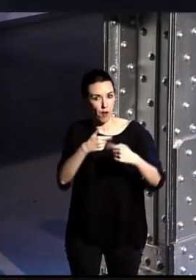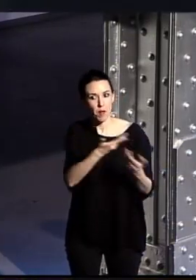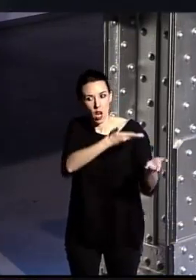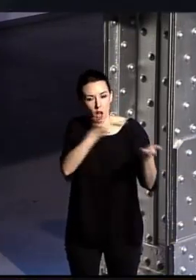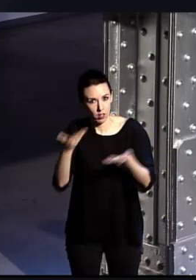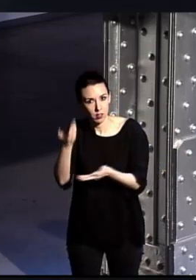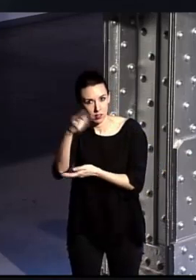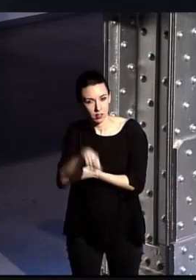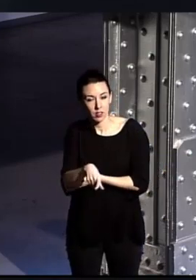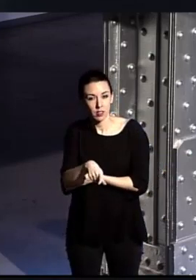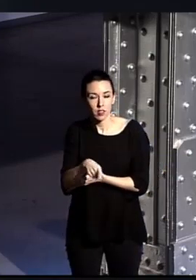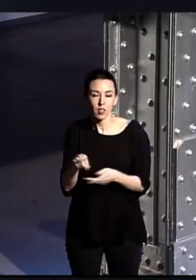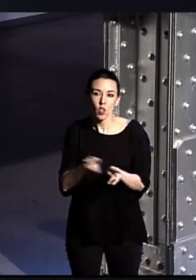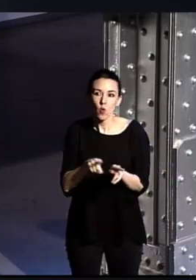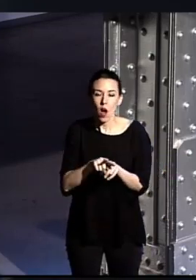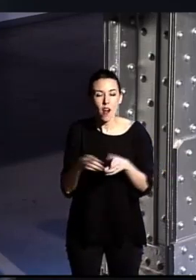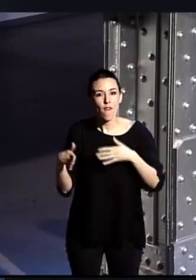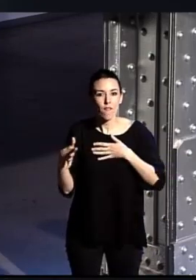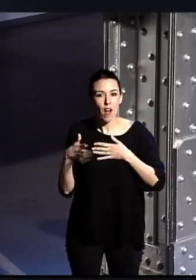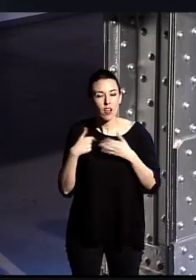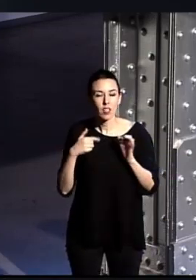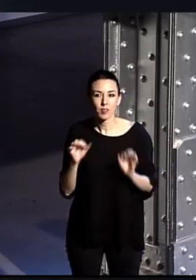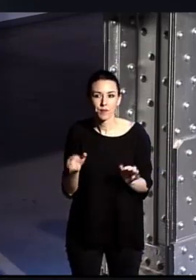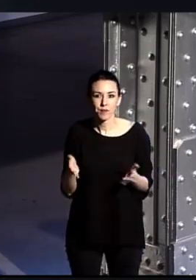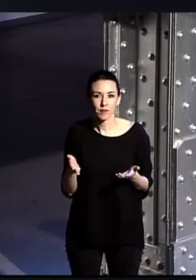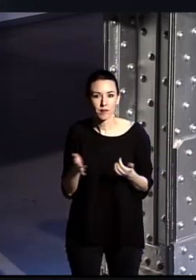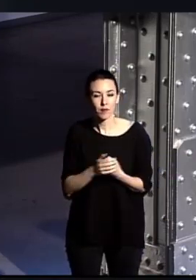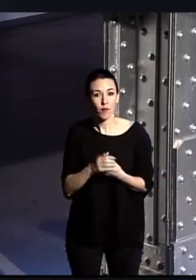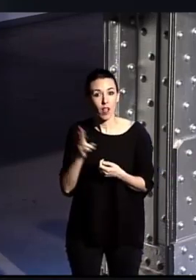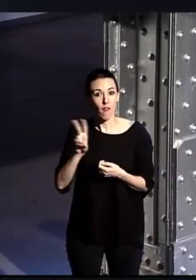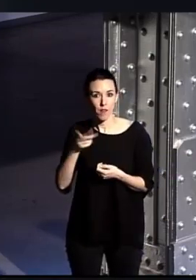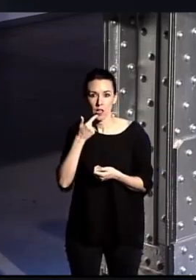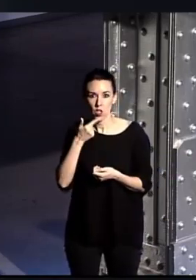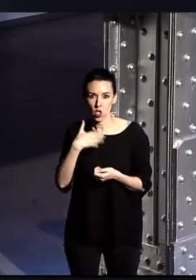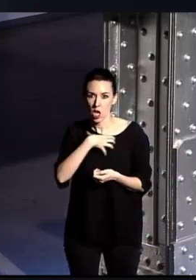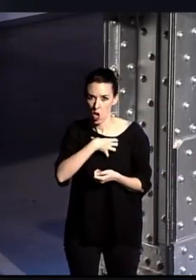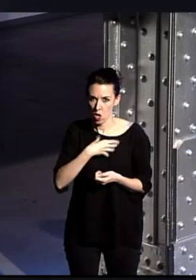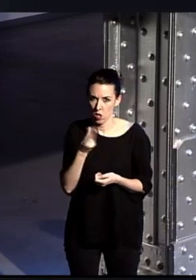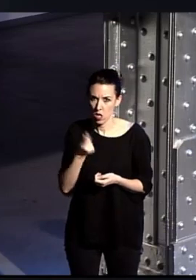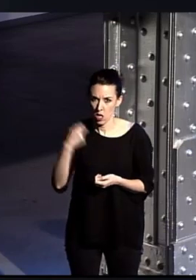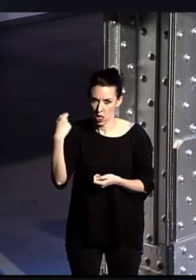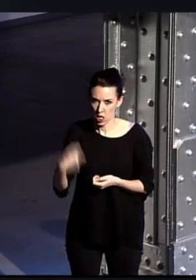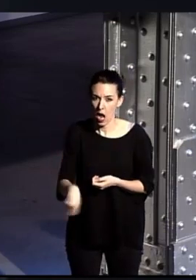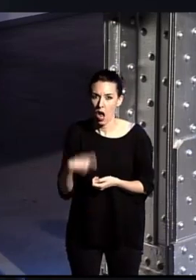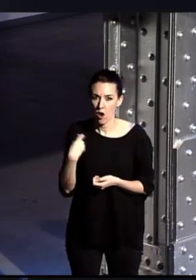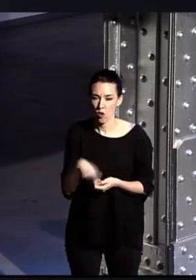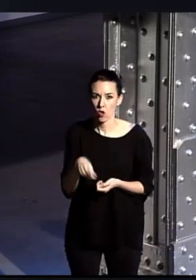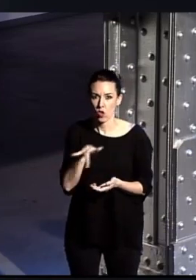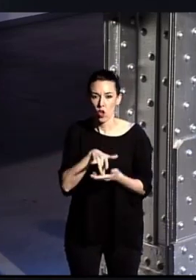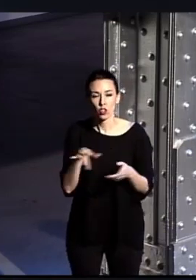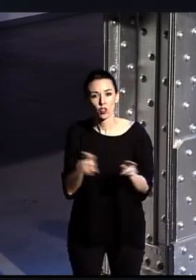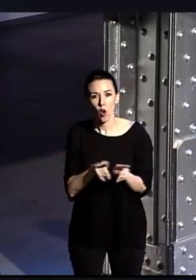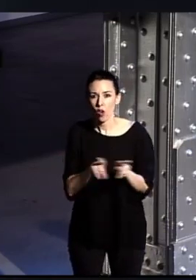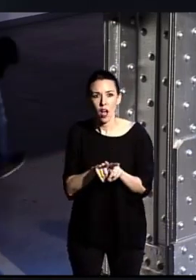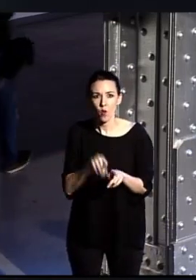familia. Es un baile que, desde luego, Verne dice que le ha costado mucho dinero, que tanto como si